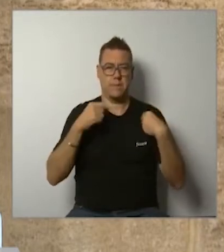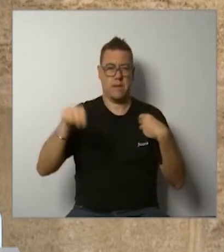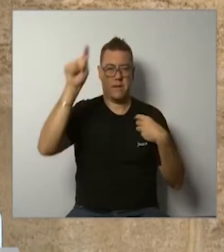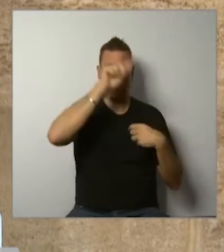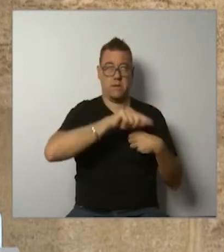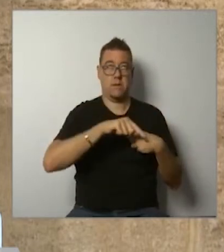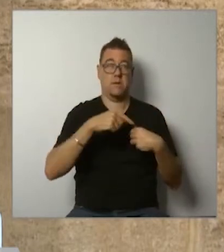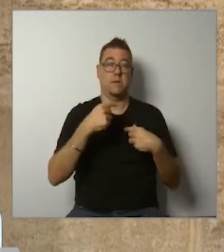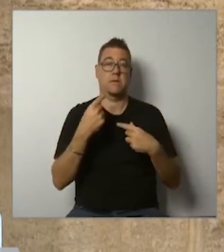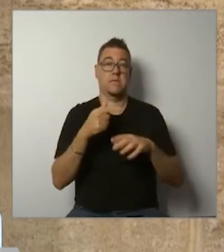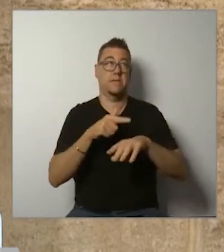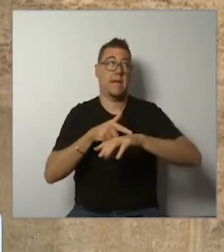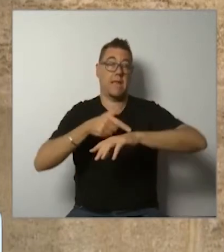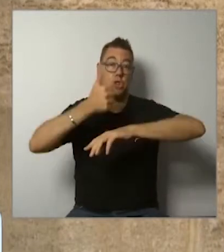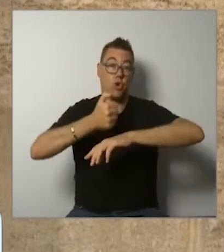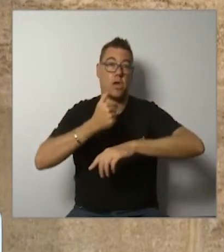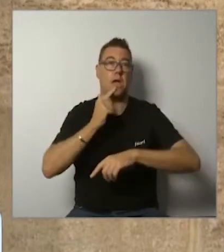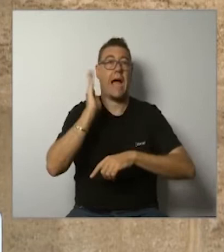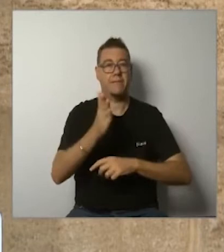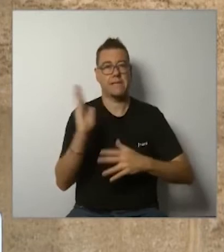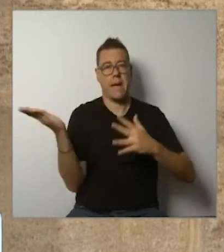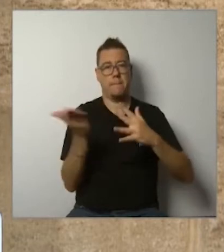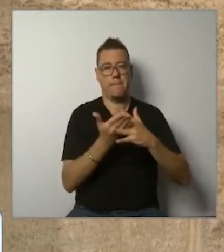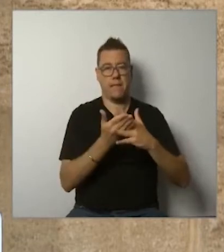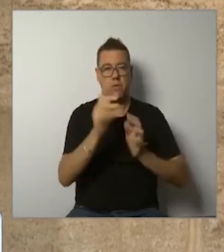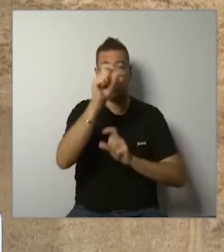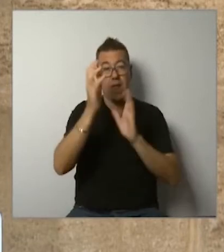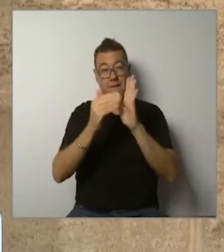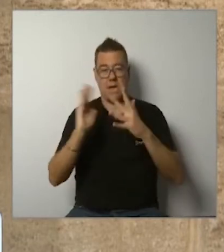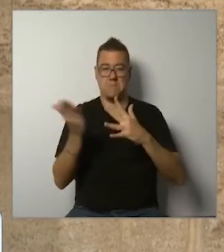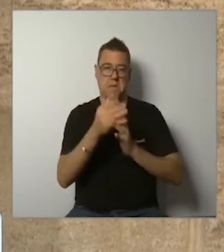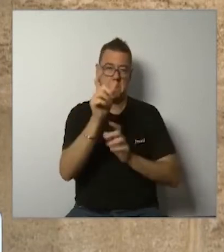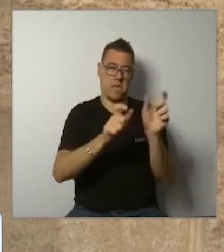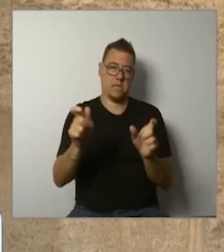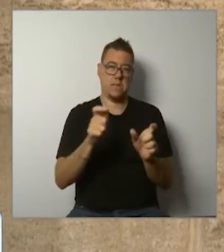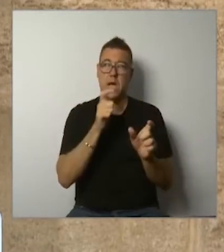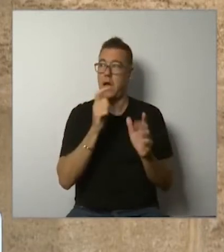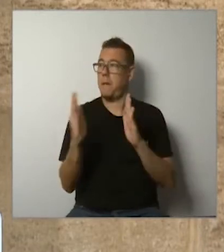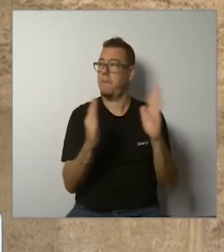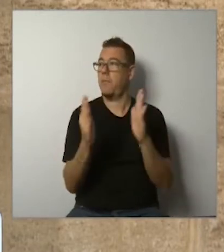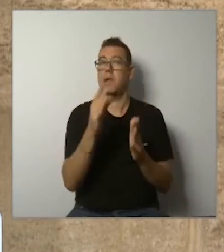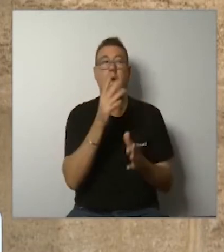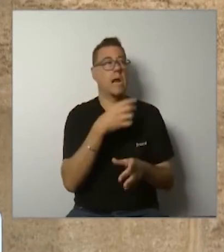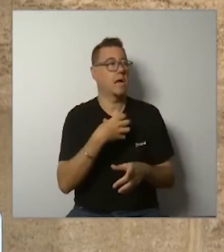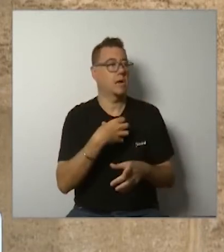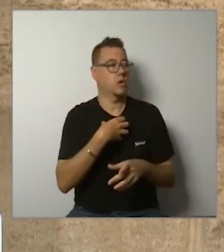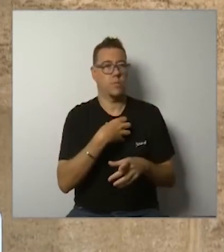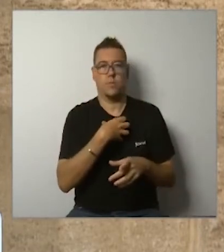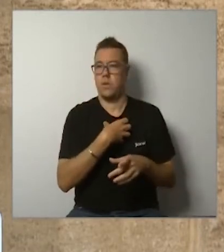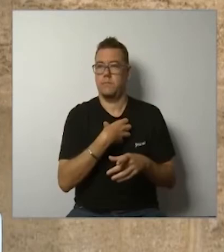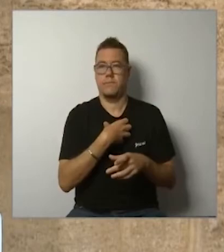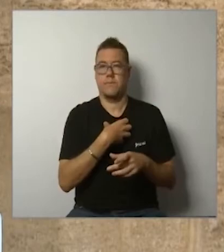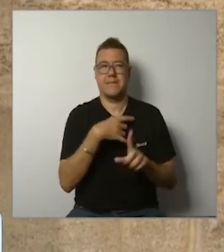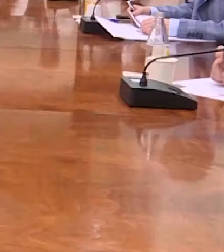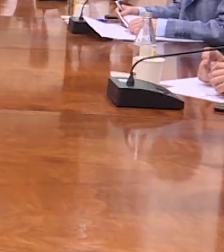tant, el toc de queda afectarà la meitat de la població valenciana en un moment en el que no es pot deixar descontrolada